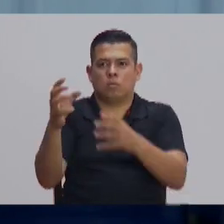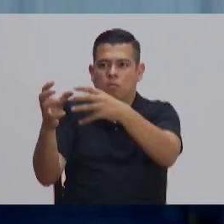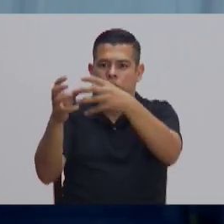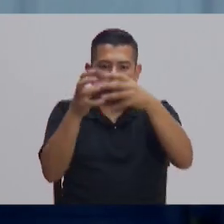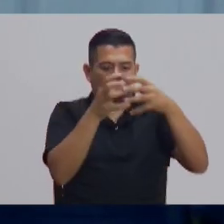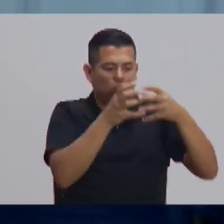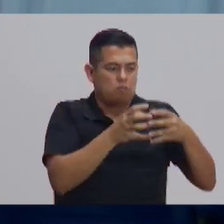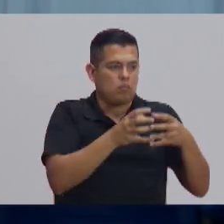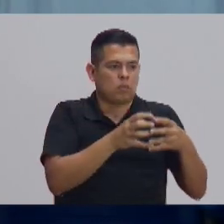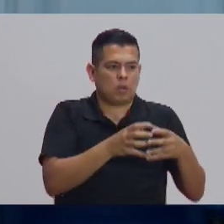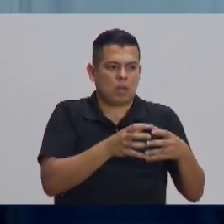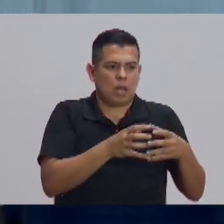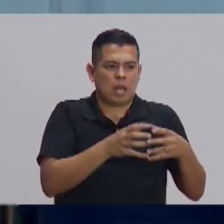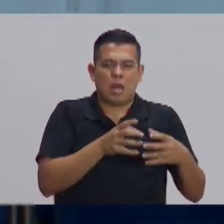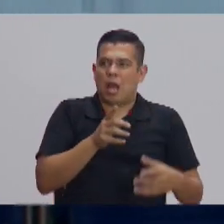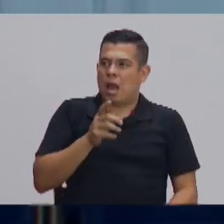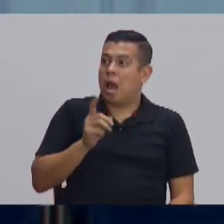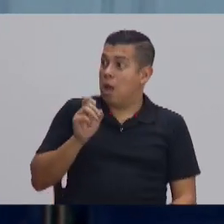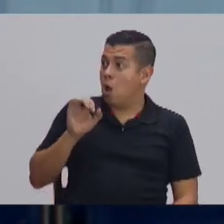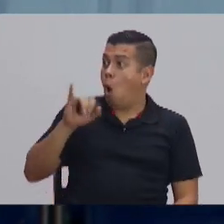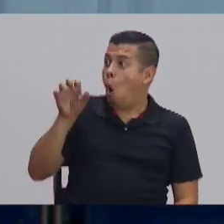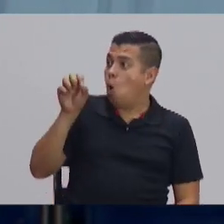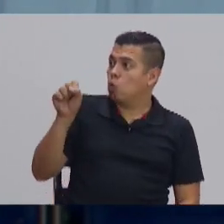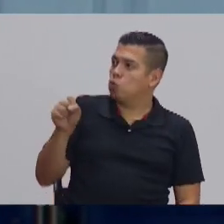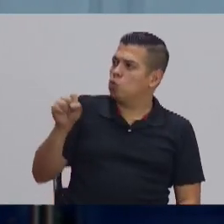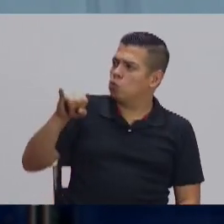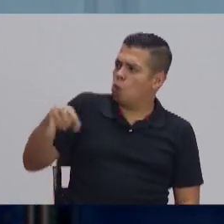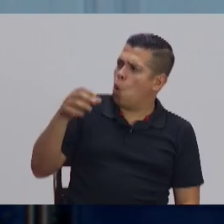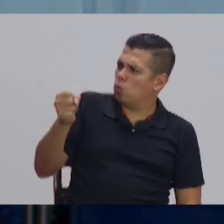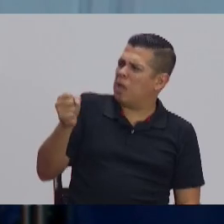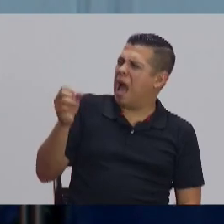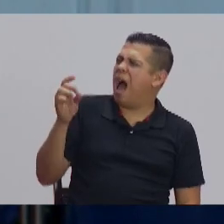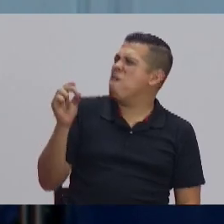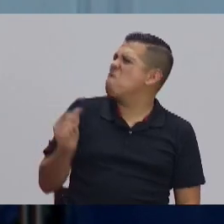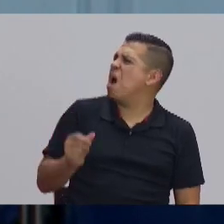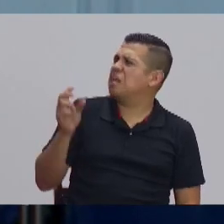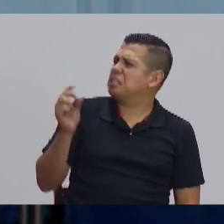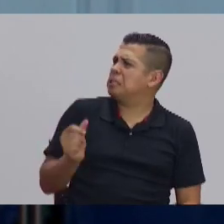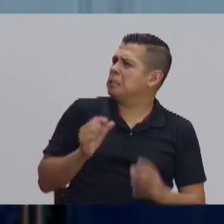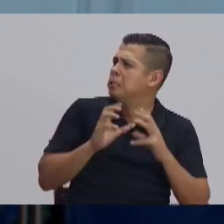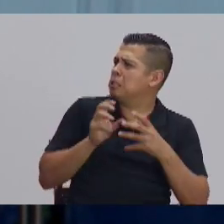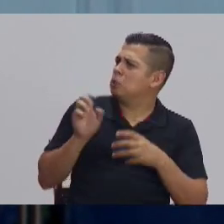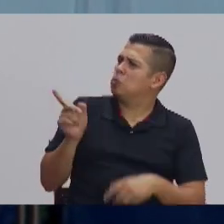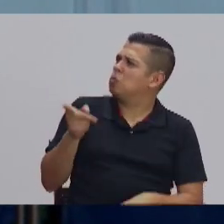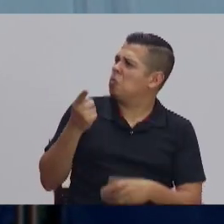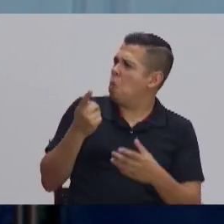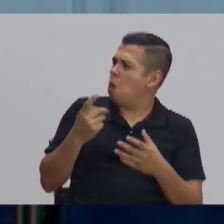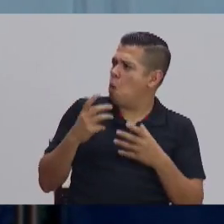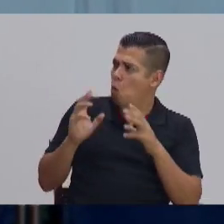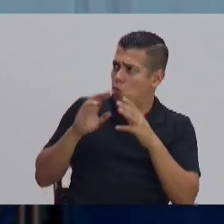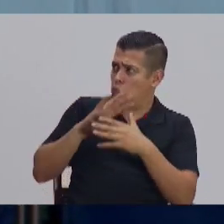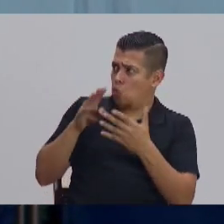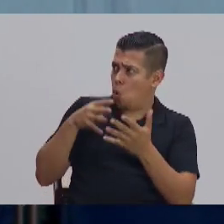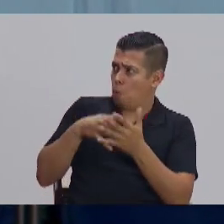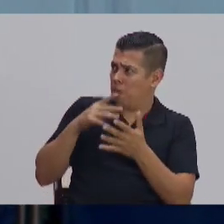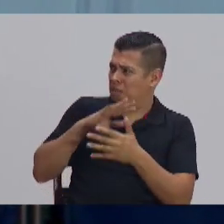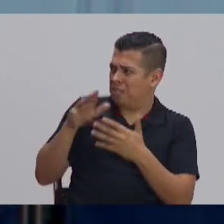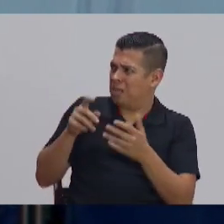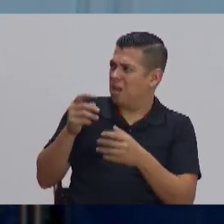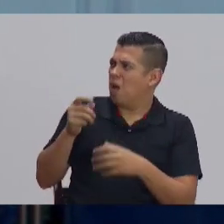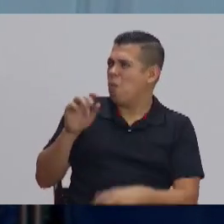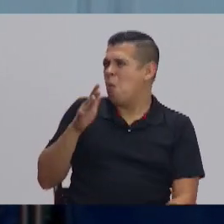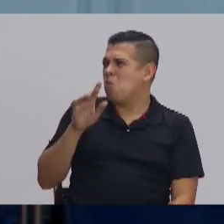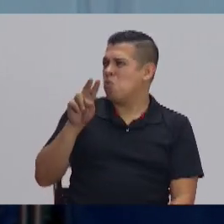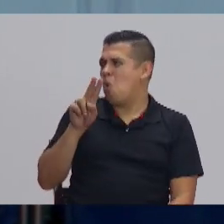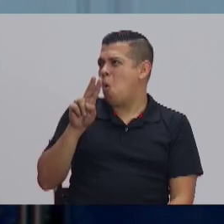josé eso es pan comido como decimos en el salvador verdad es pan comido no suba todo el pueblo sino suban como